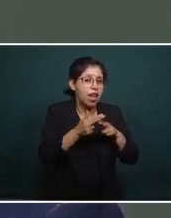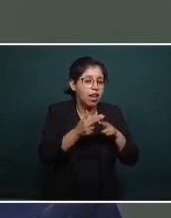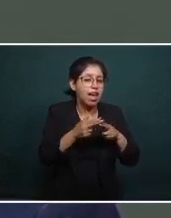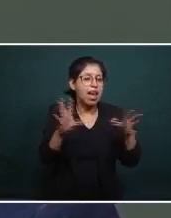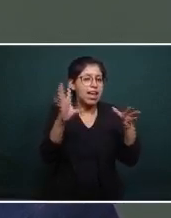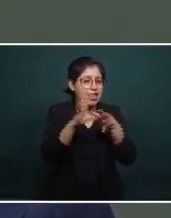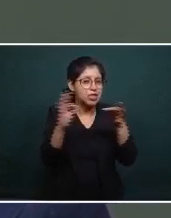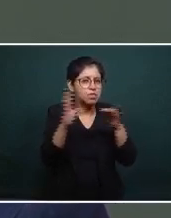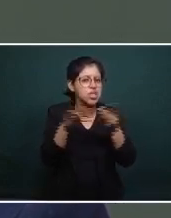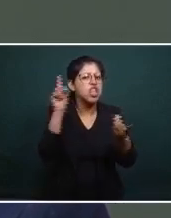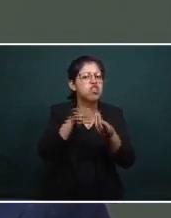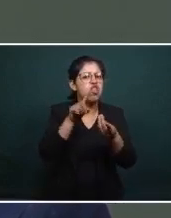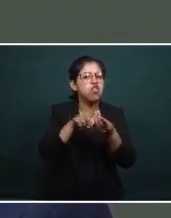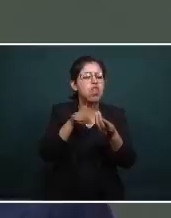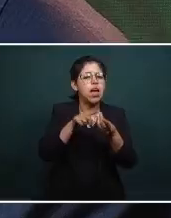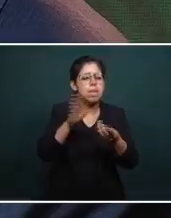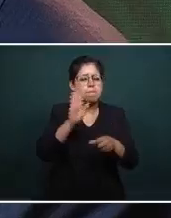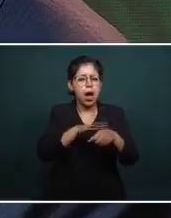para